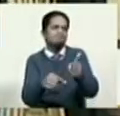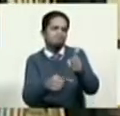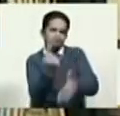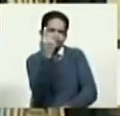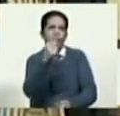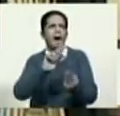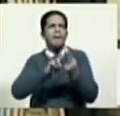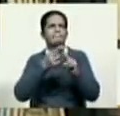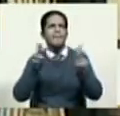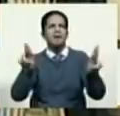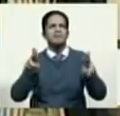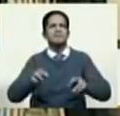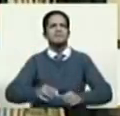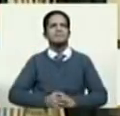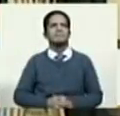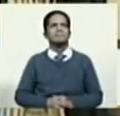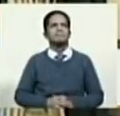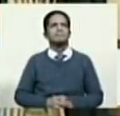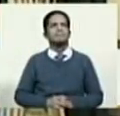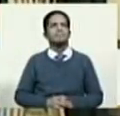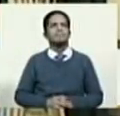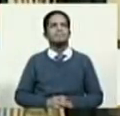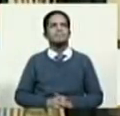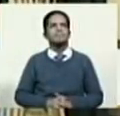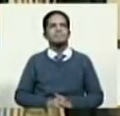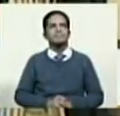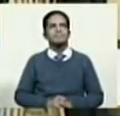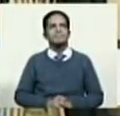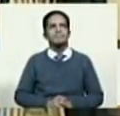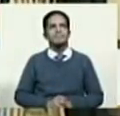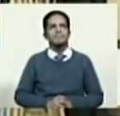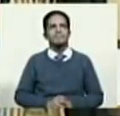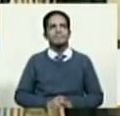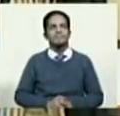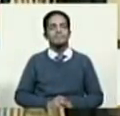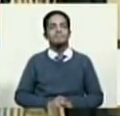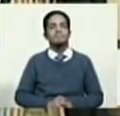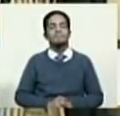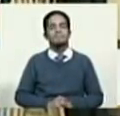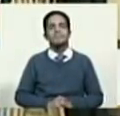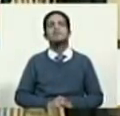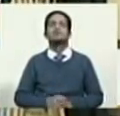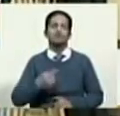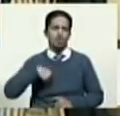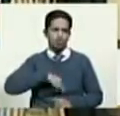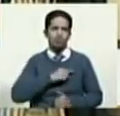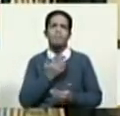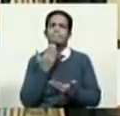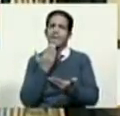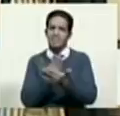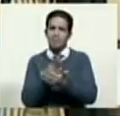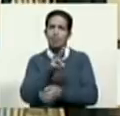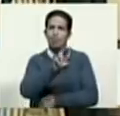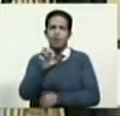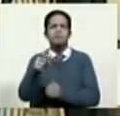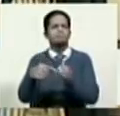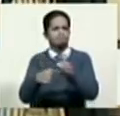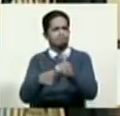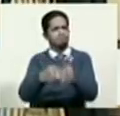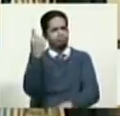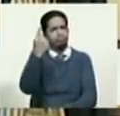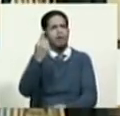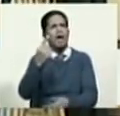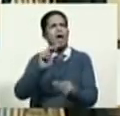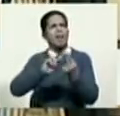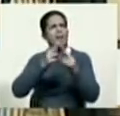La canción de John Lennon, ¿verdad? Con John Lennon decimos de Venezuela: solo pedimos de la Unión Europea una oportunidad a la paz, al diálogo,